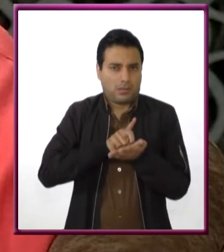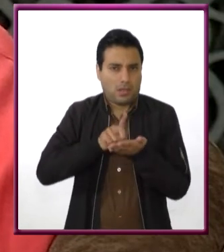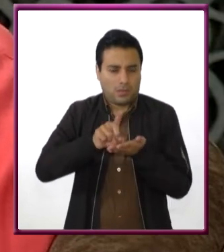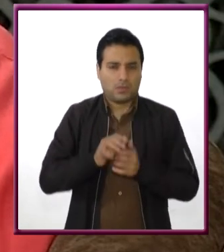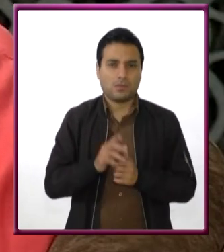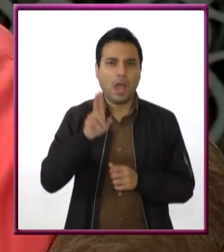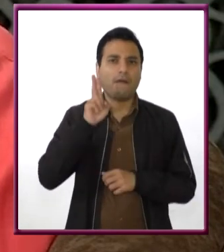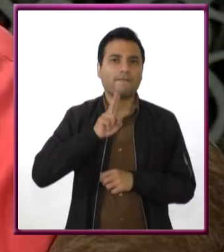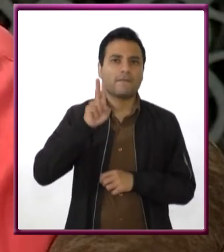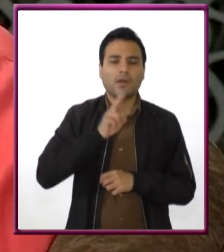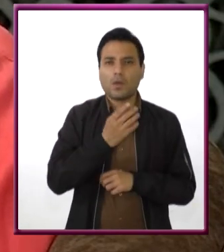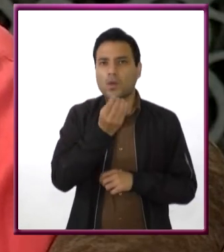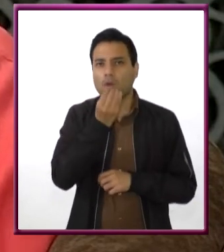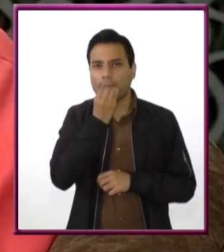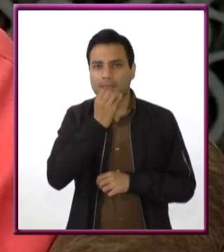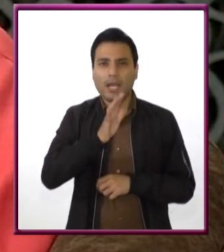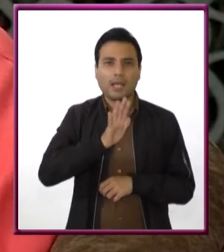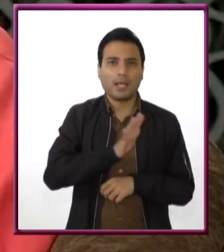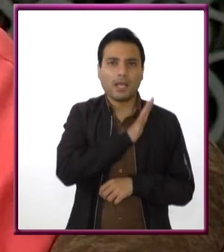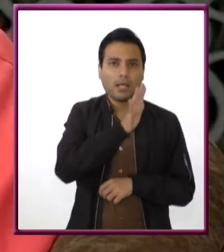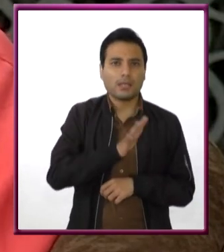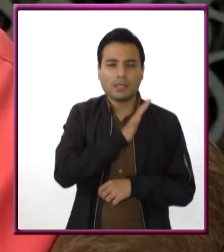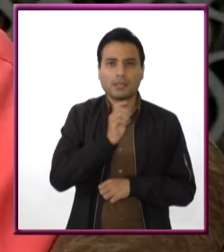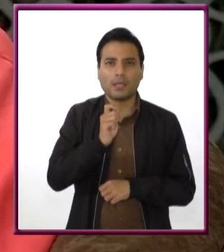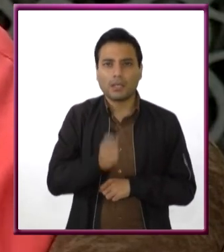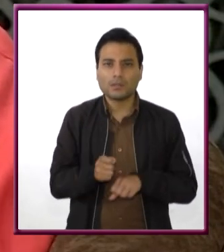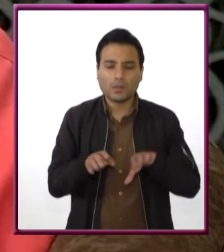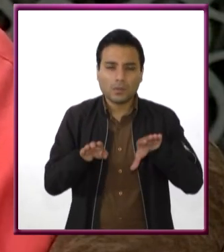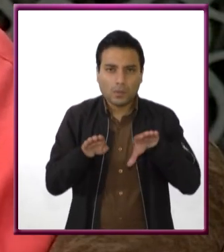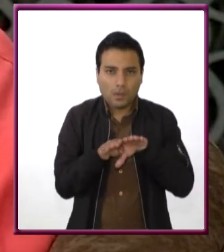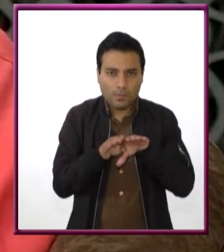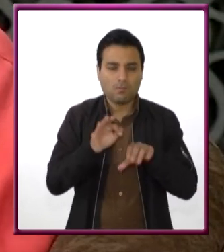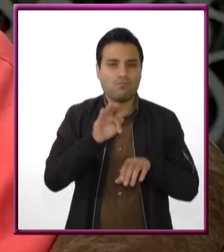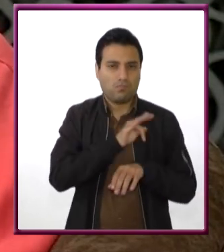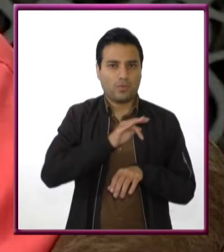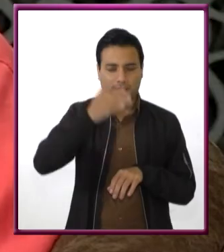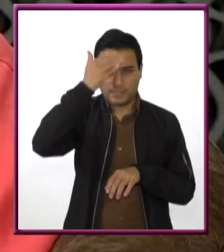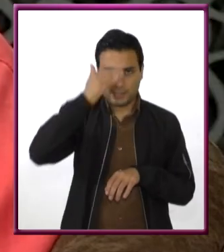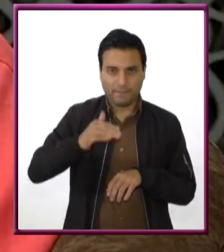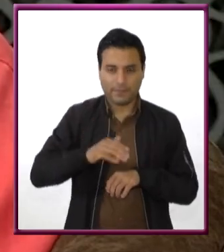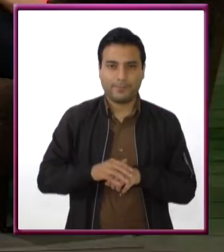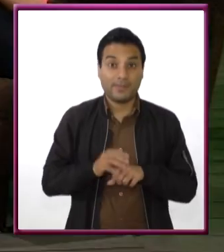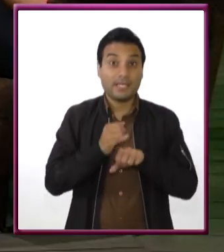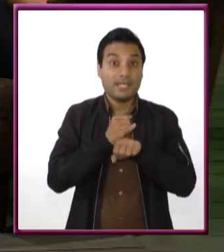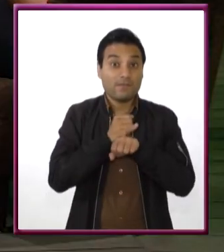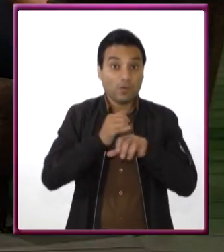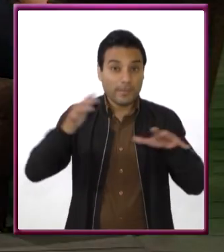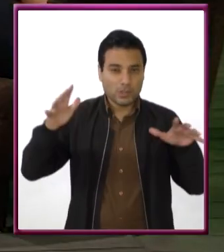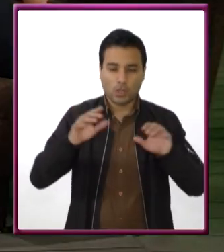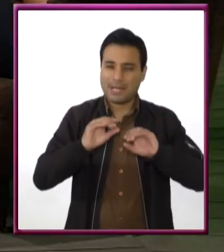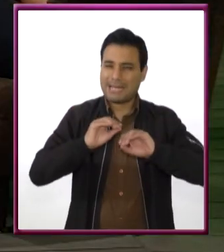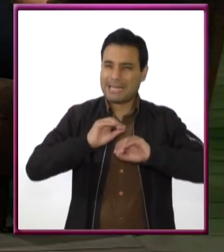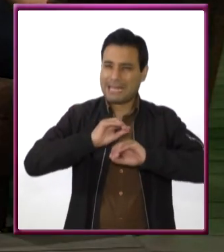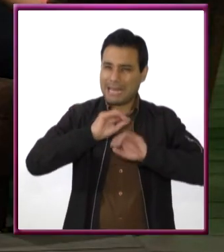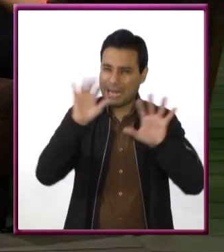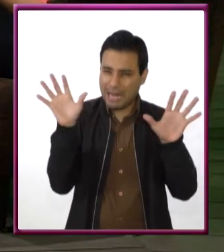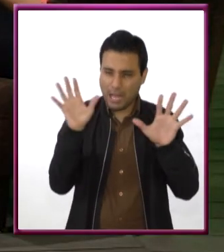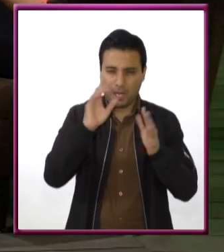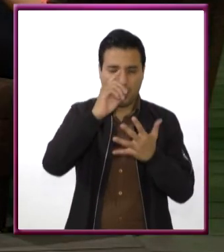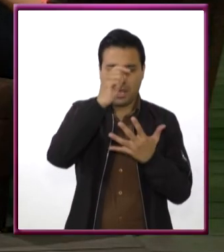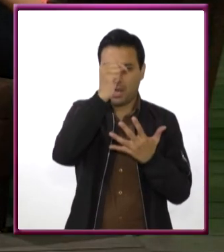la calidad de los alimentos que produce, entre ellos con una información clara hacia